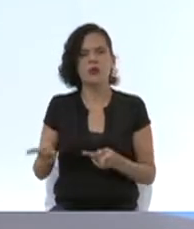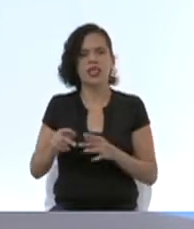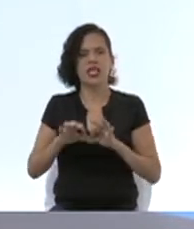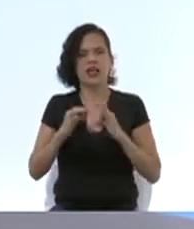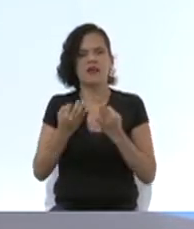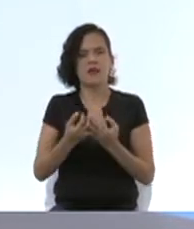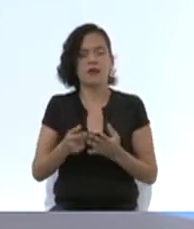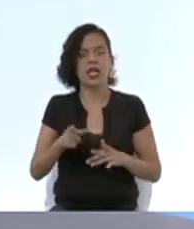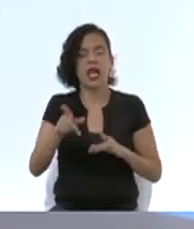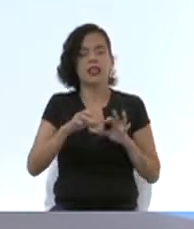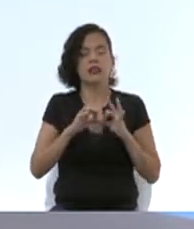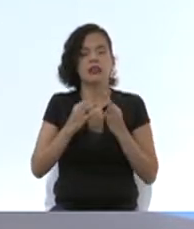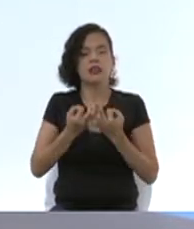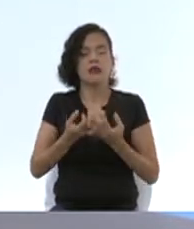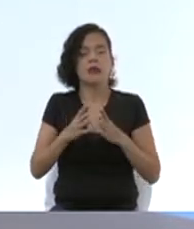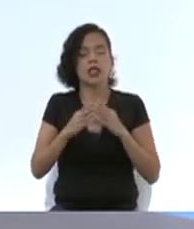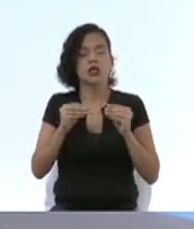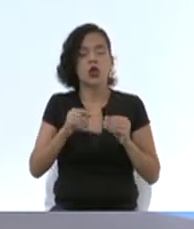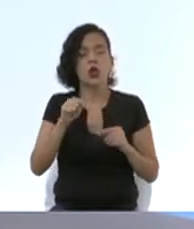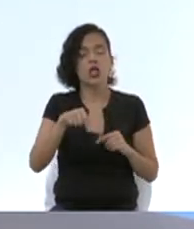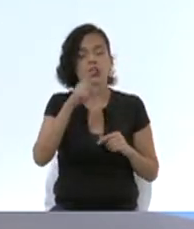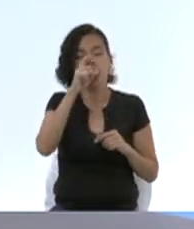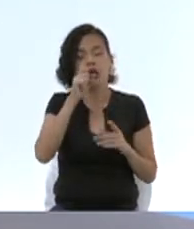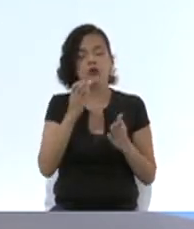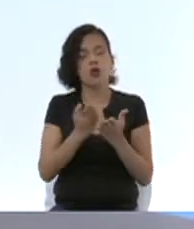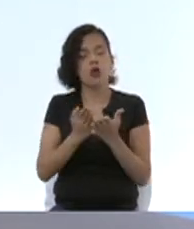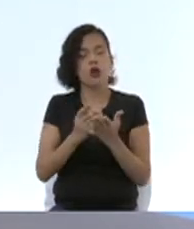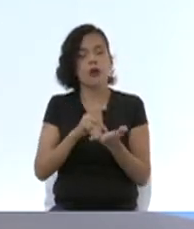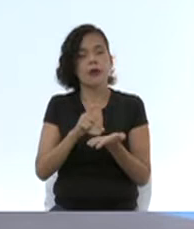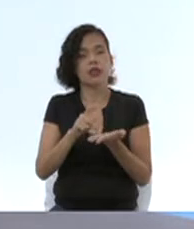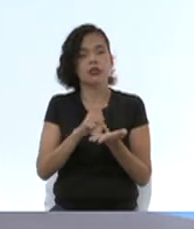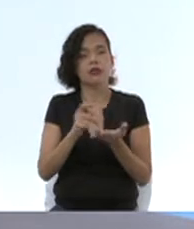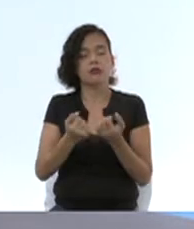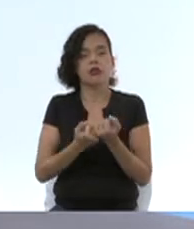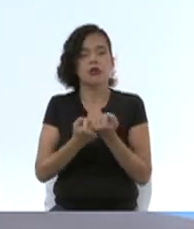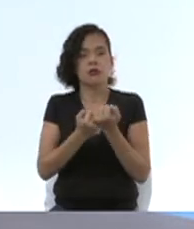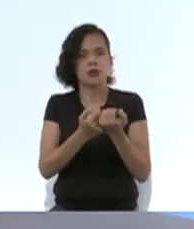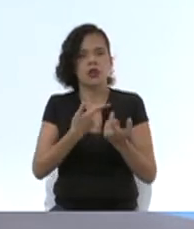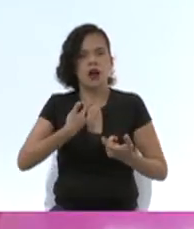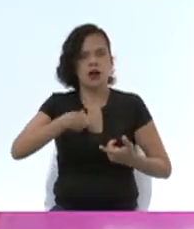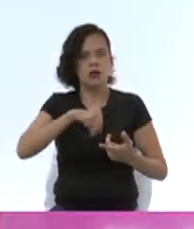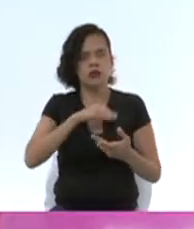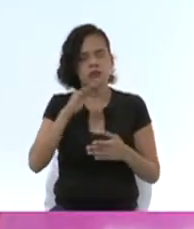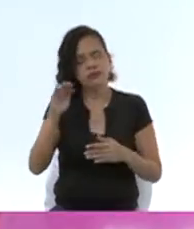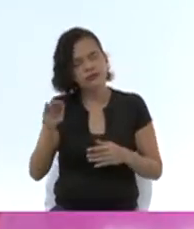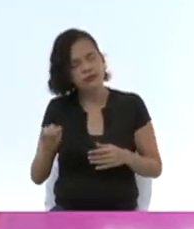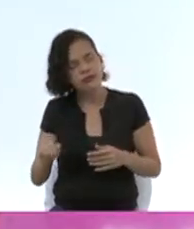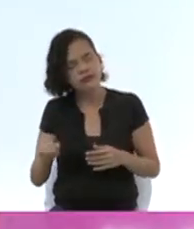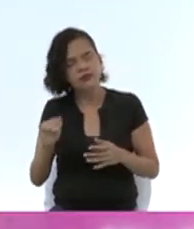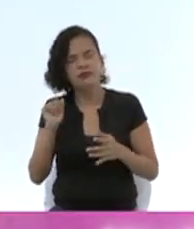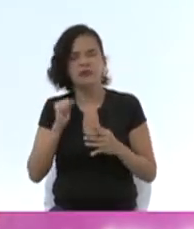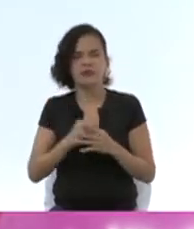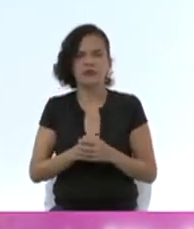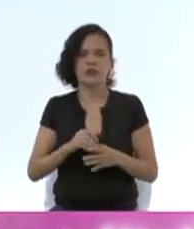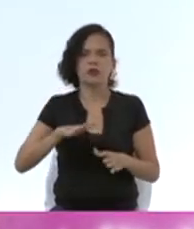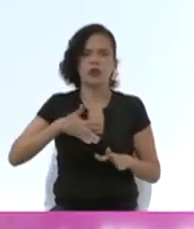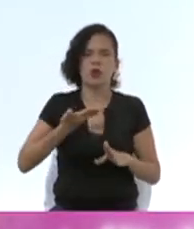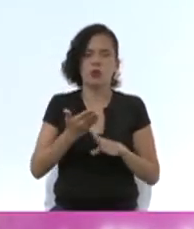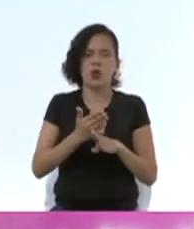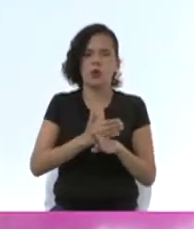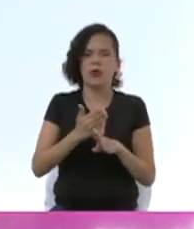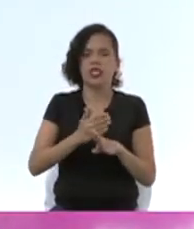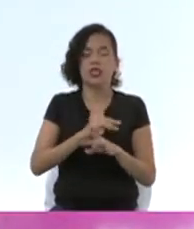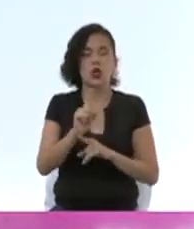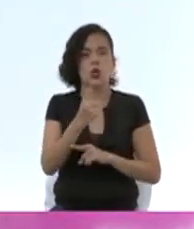a la familia que todo este año escolar ha participado y apoyado a nuestros más pequeños. Podemos compartir un